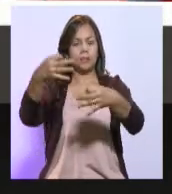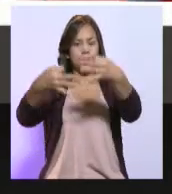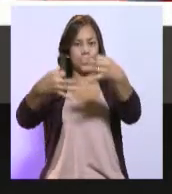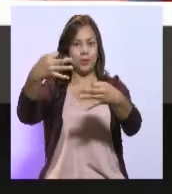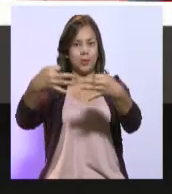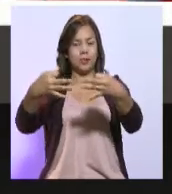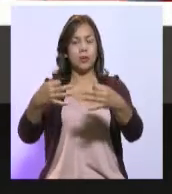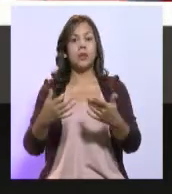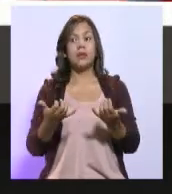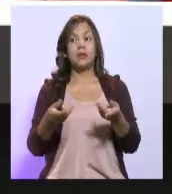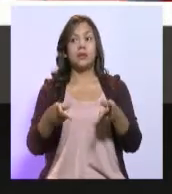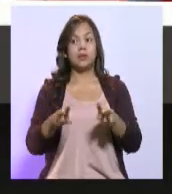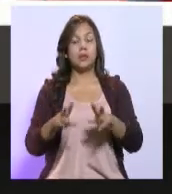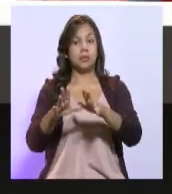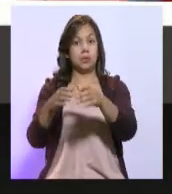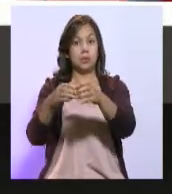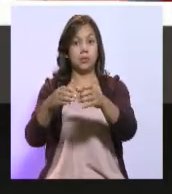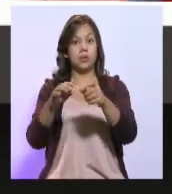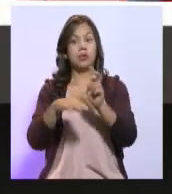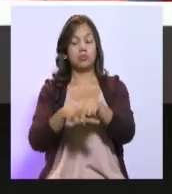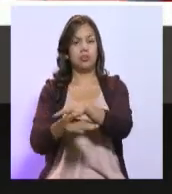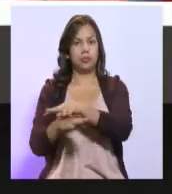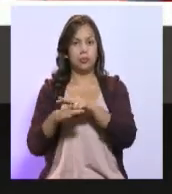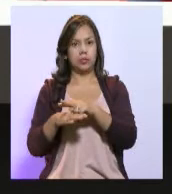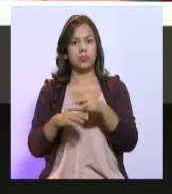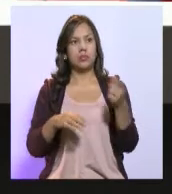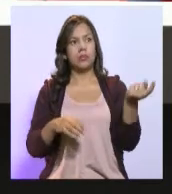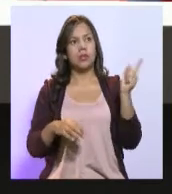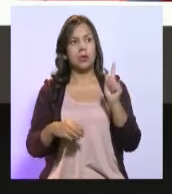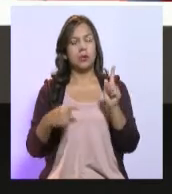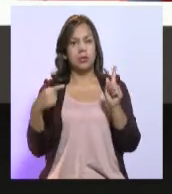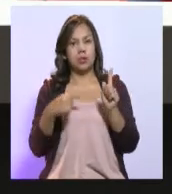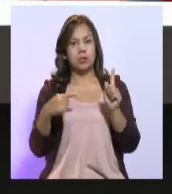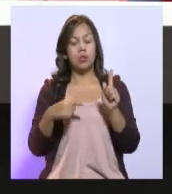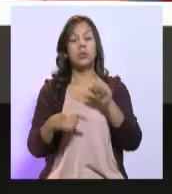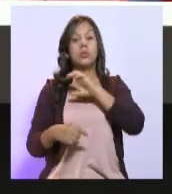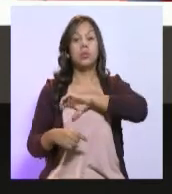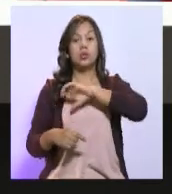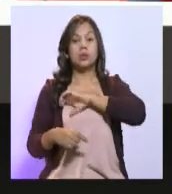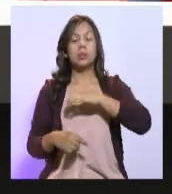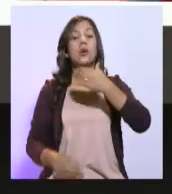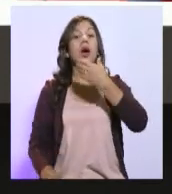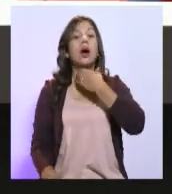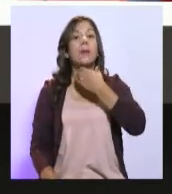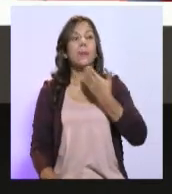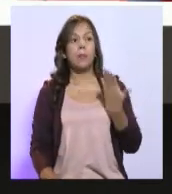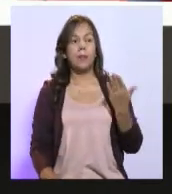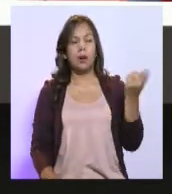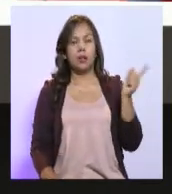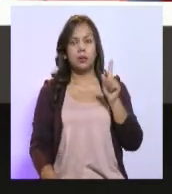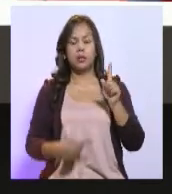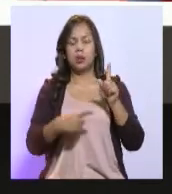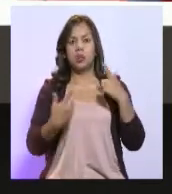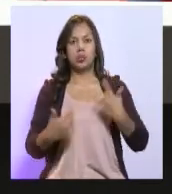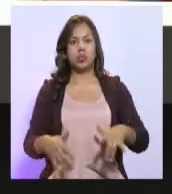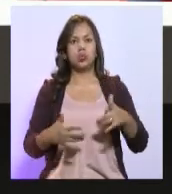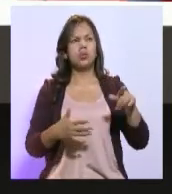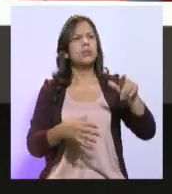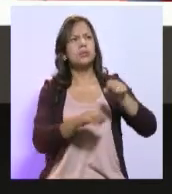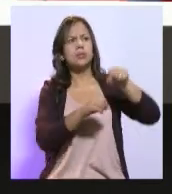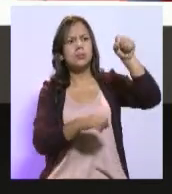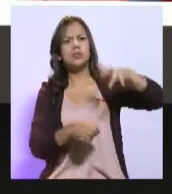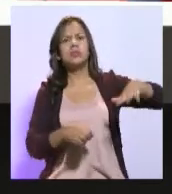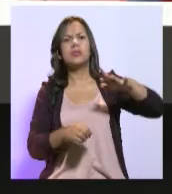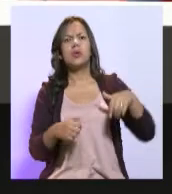Justicia. En tanto, la Comisión de Fiscalización recibe a los concejales del municipio de Ambato, quienes exponen la situación de la ciudad tras